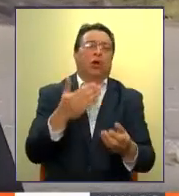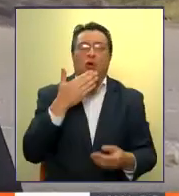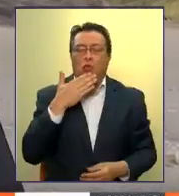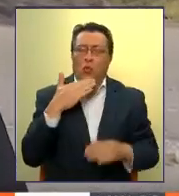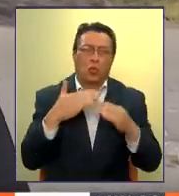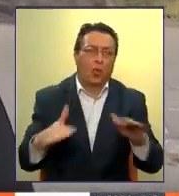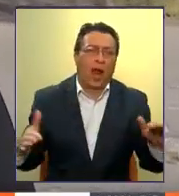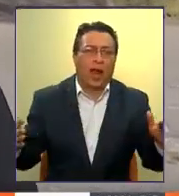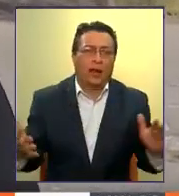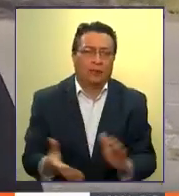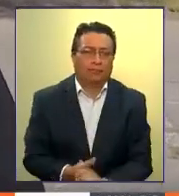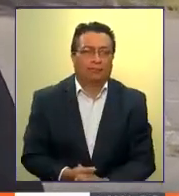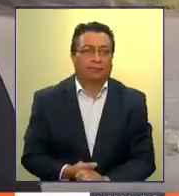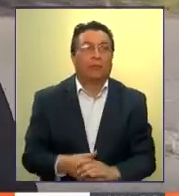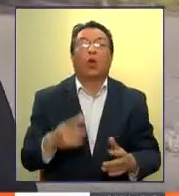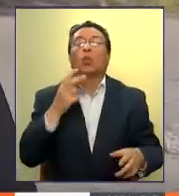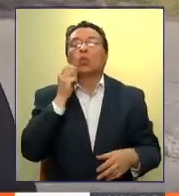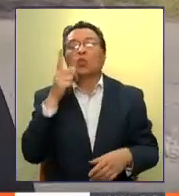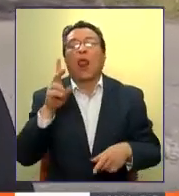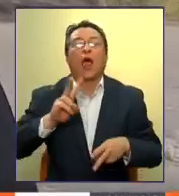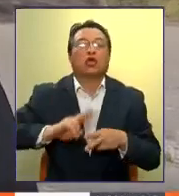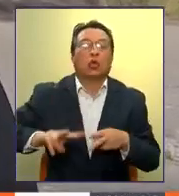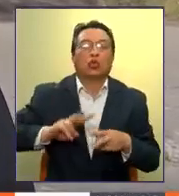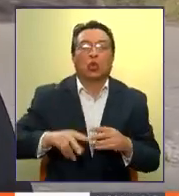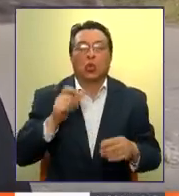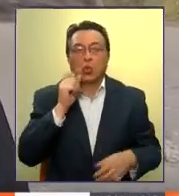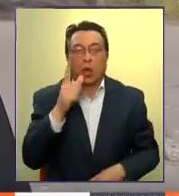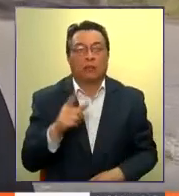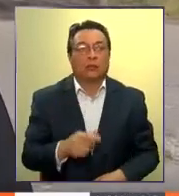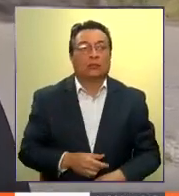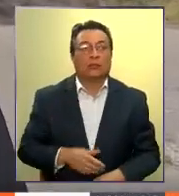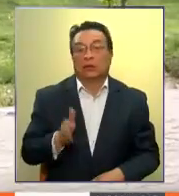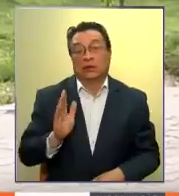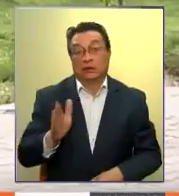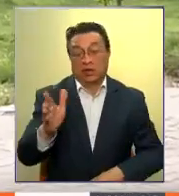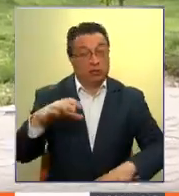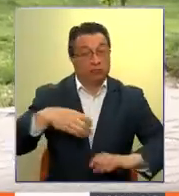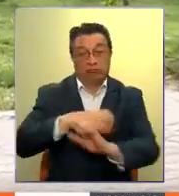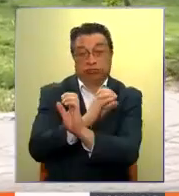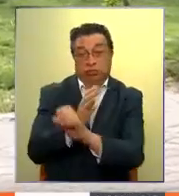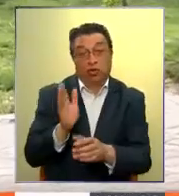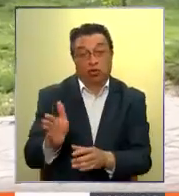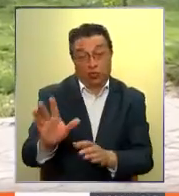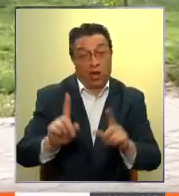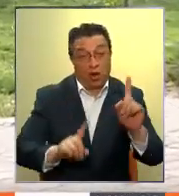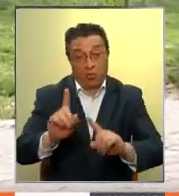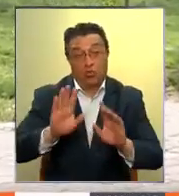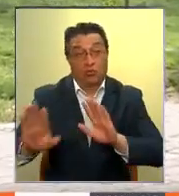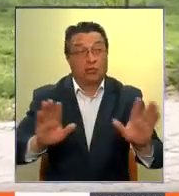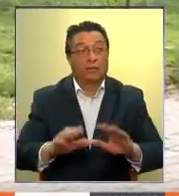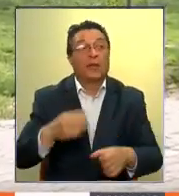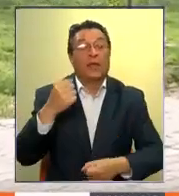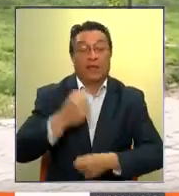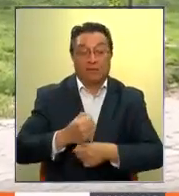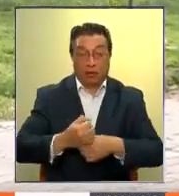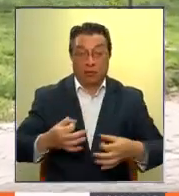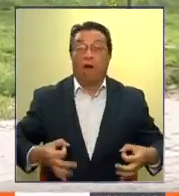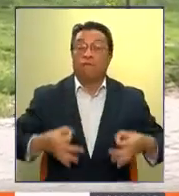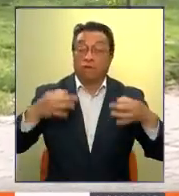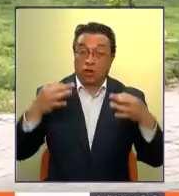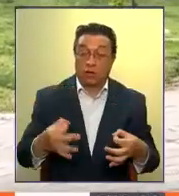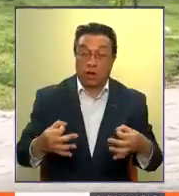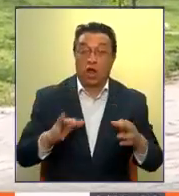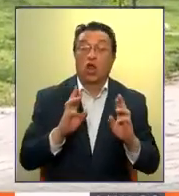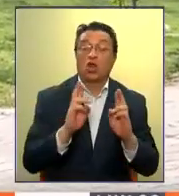sea pues sería la solución seguir con la modalidad de teletrabajo yo creo que sí para trabajos más formales o más